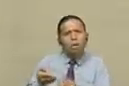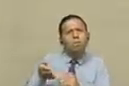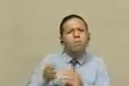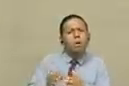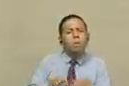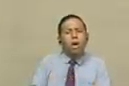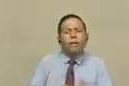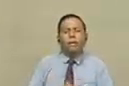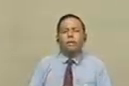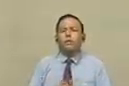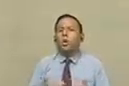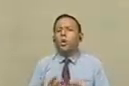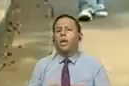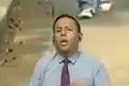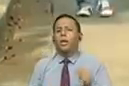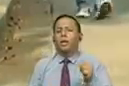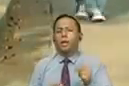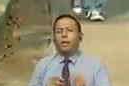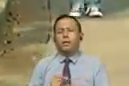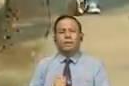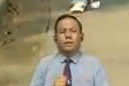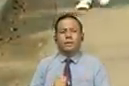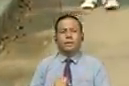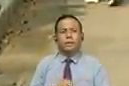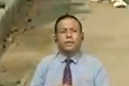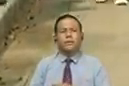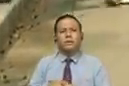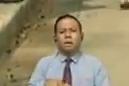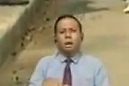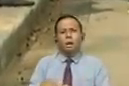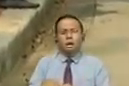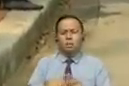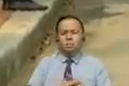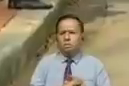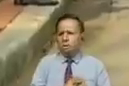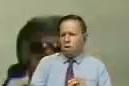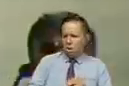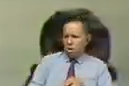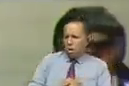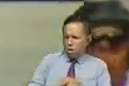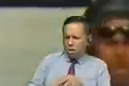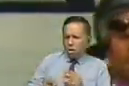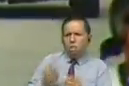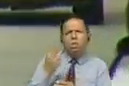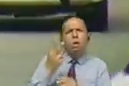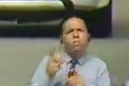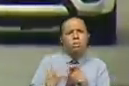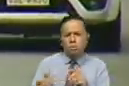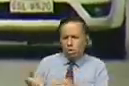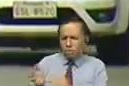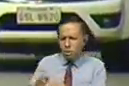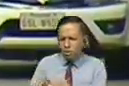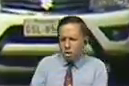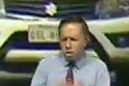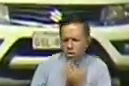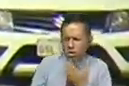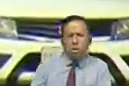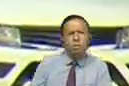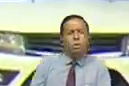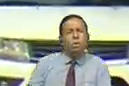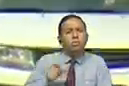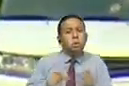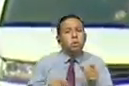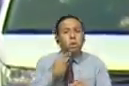Salían de trabajar asustados por lo que les sucedió a 2 personas que laboraban en una casa en la isla Mocolí. Se según testigos, estaban